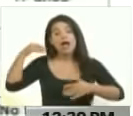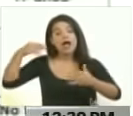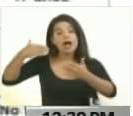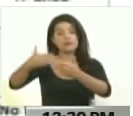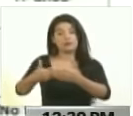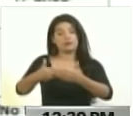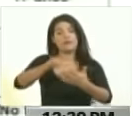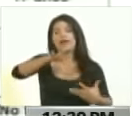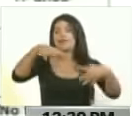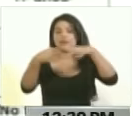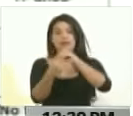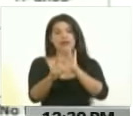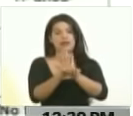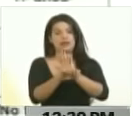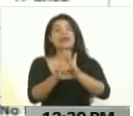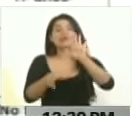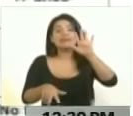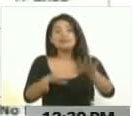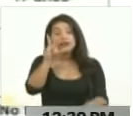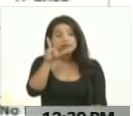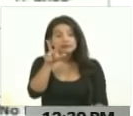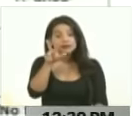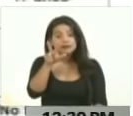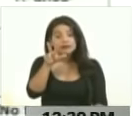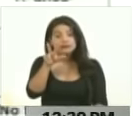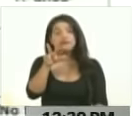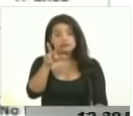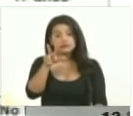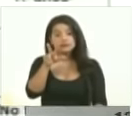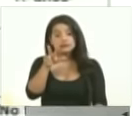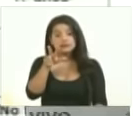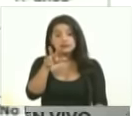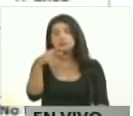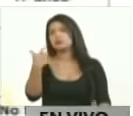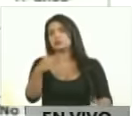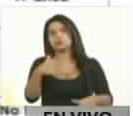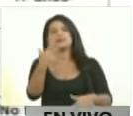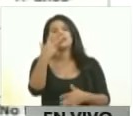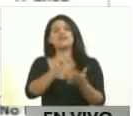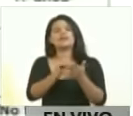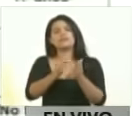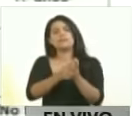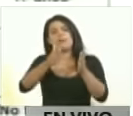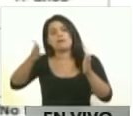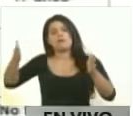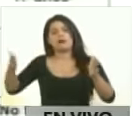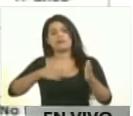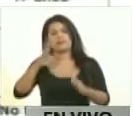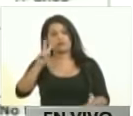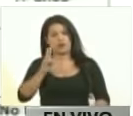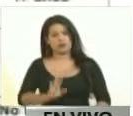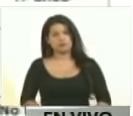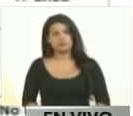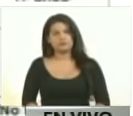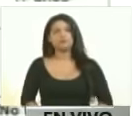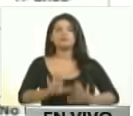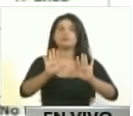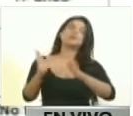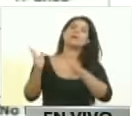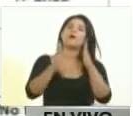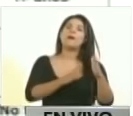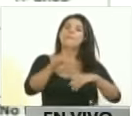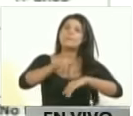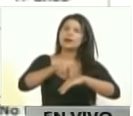Casi que triplica, ¿no? Es lo que tiene Venezuela en el Mercosur. Paraguay